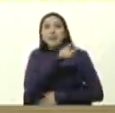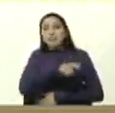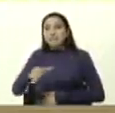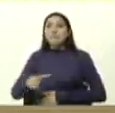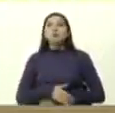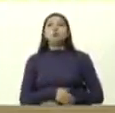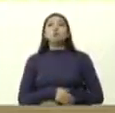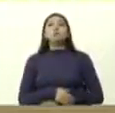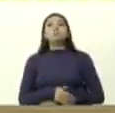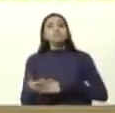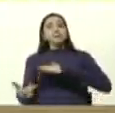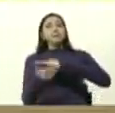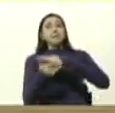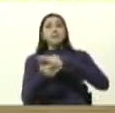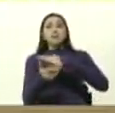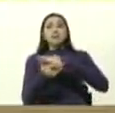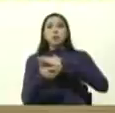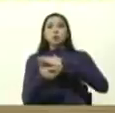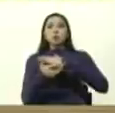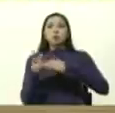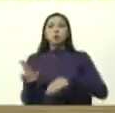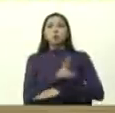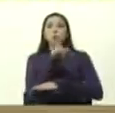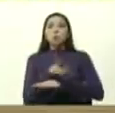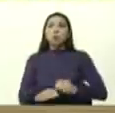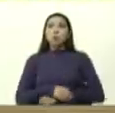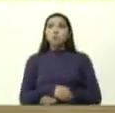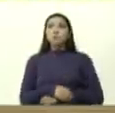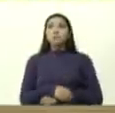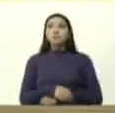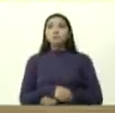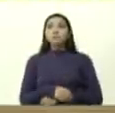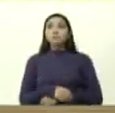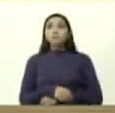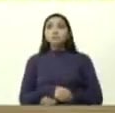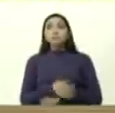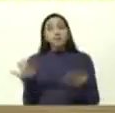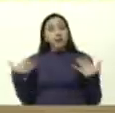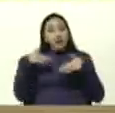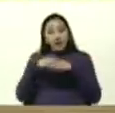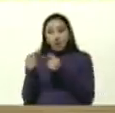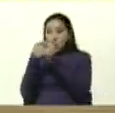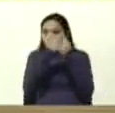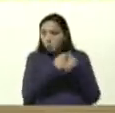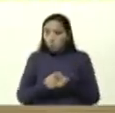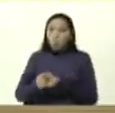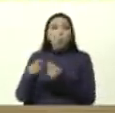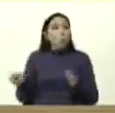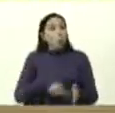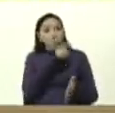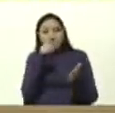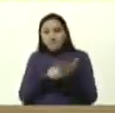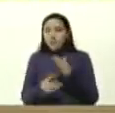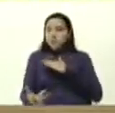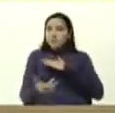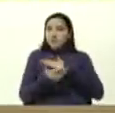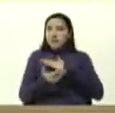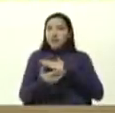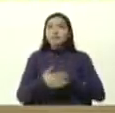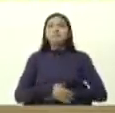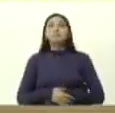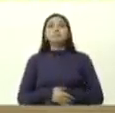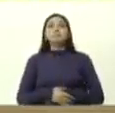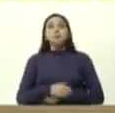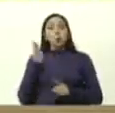través de medios electrónicos, y por eso caminamos hacia la consolidación de la economía 100% digital, caminar hacia todos